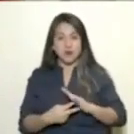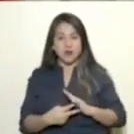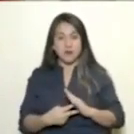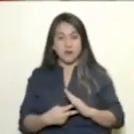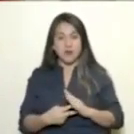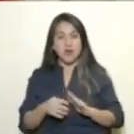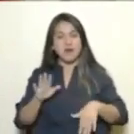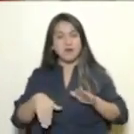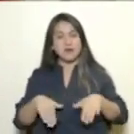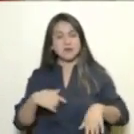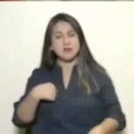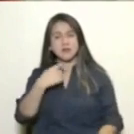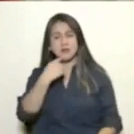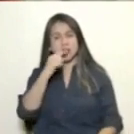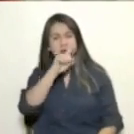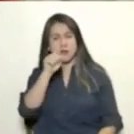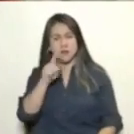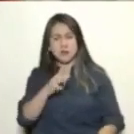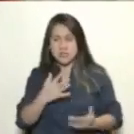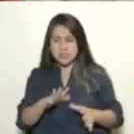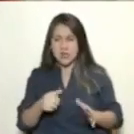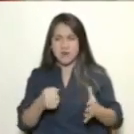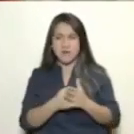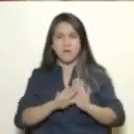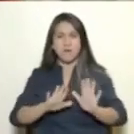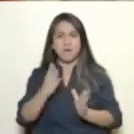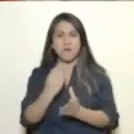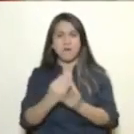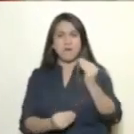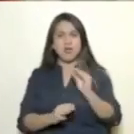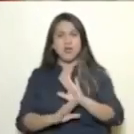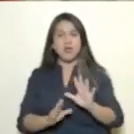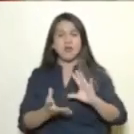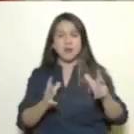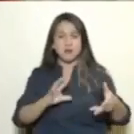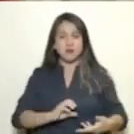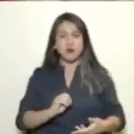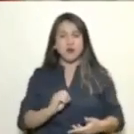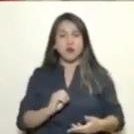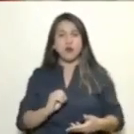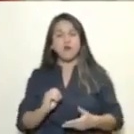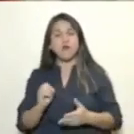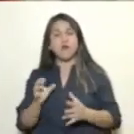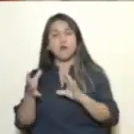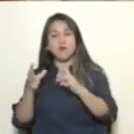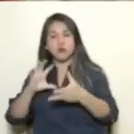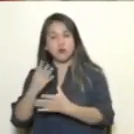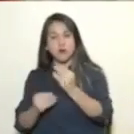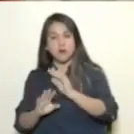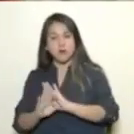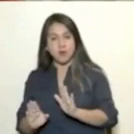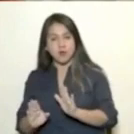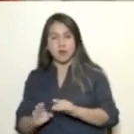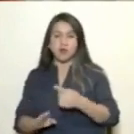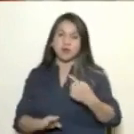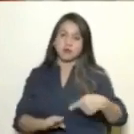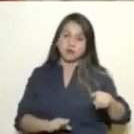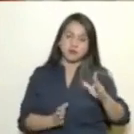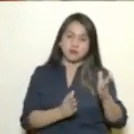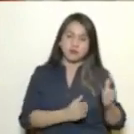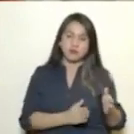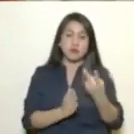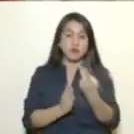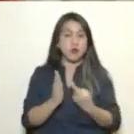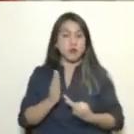hemos preguntado, ¿será el fin del mundo o el fin de un mundo? Y por otro lado, Tellier, el poeta de la aldea,